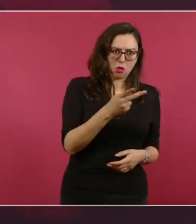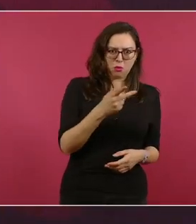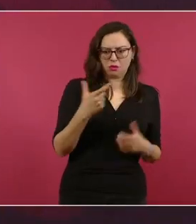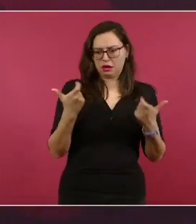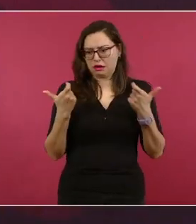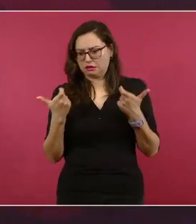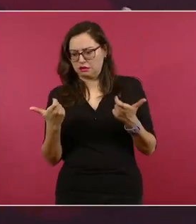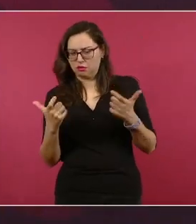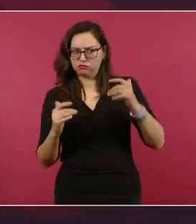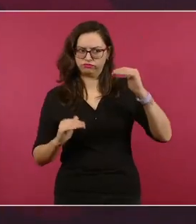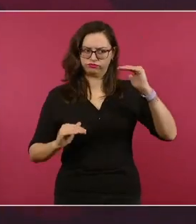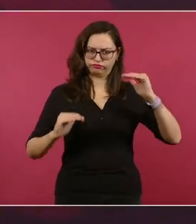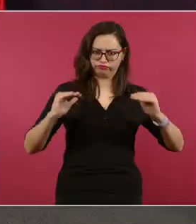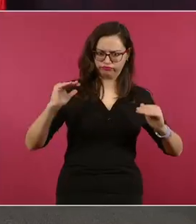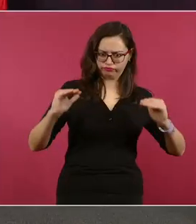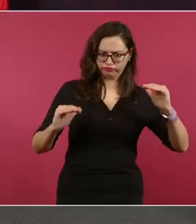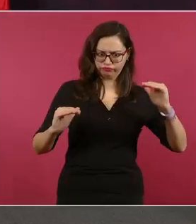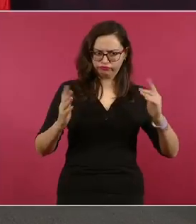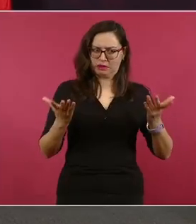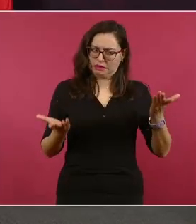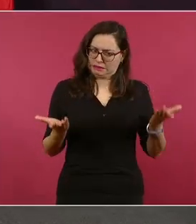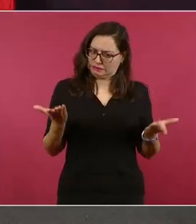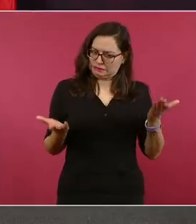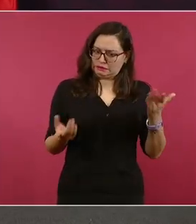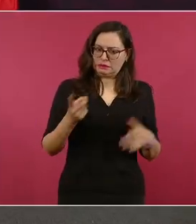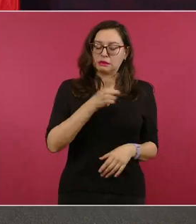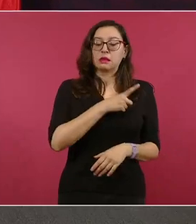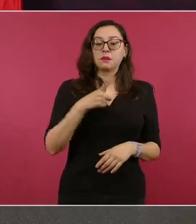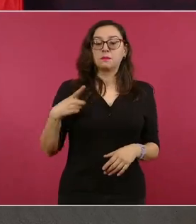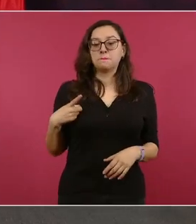Juárez igual.